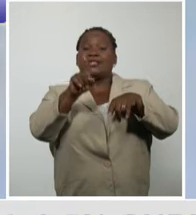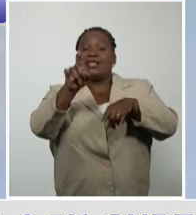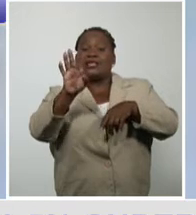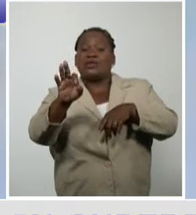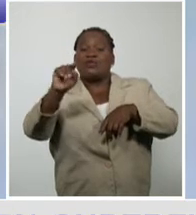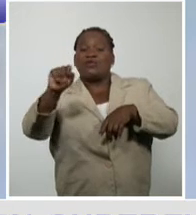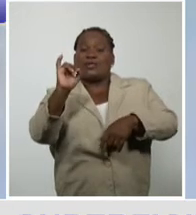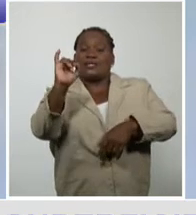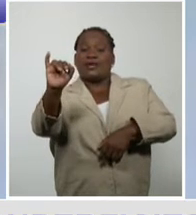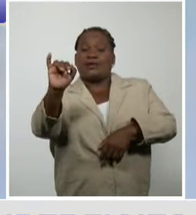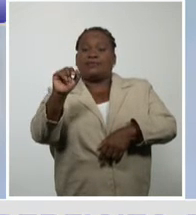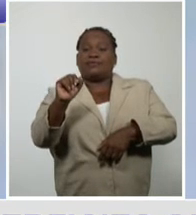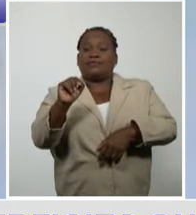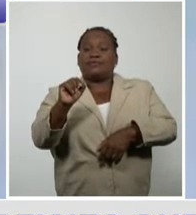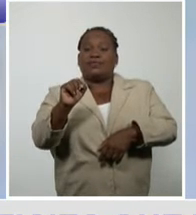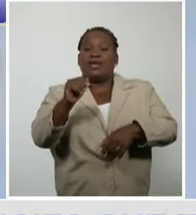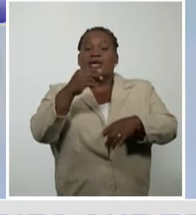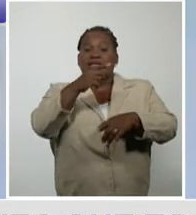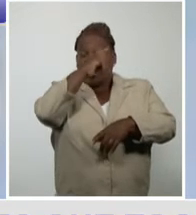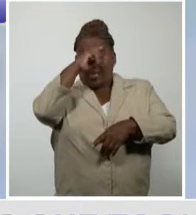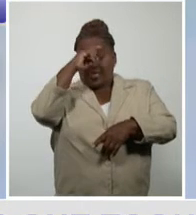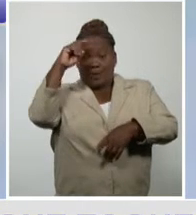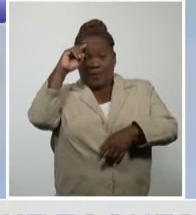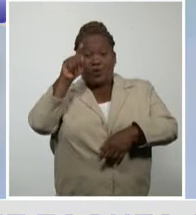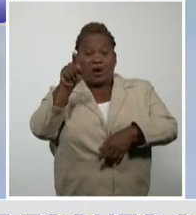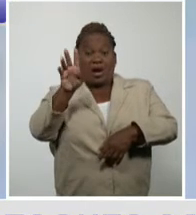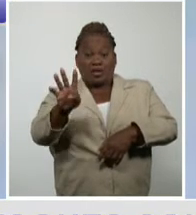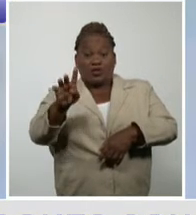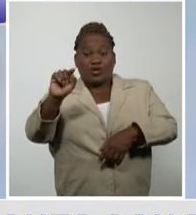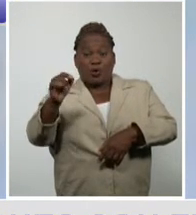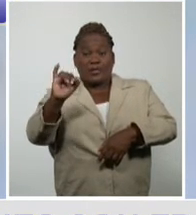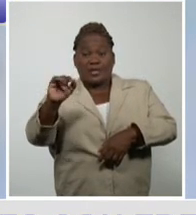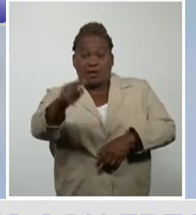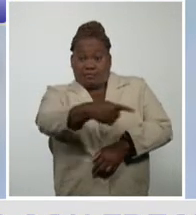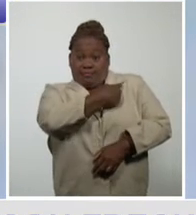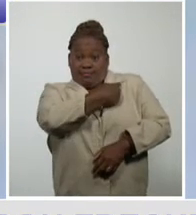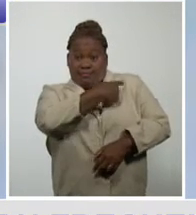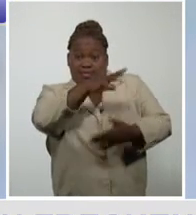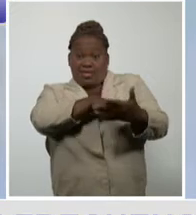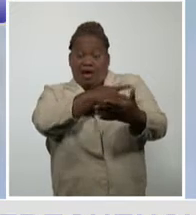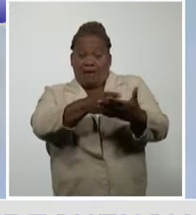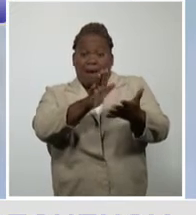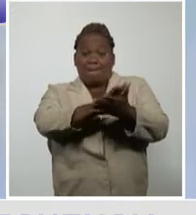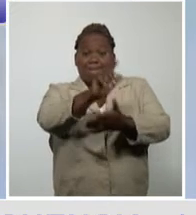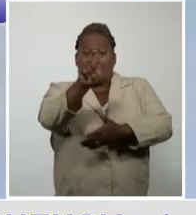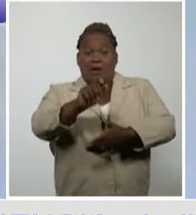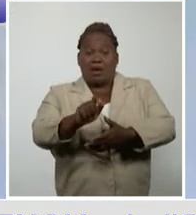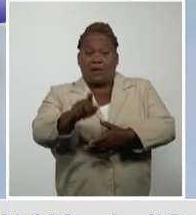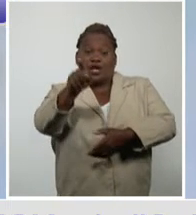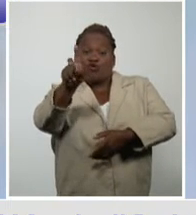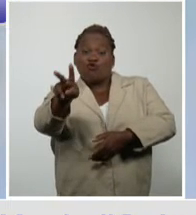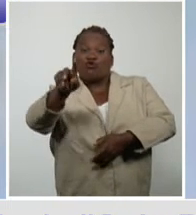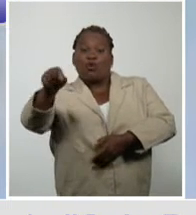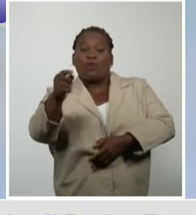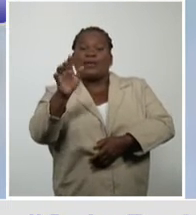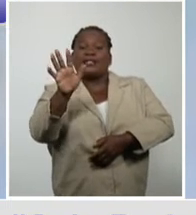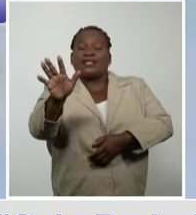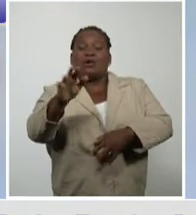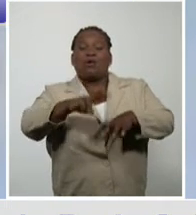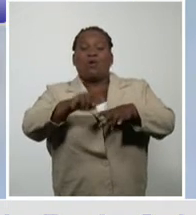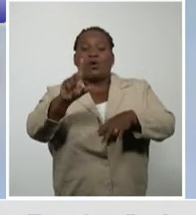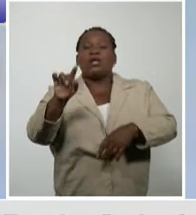18,6%, Santi Espíritu 14,6%, Mayabeque 12,5%, Holguín